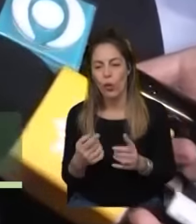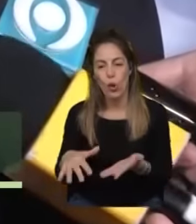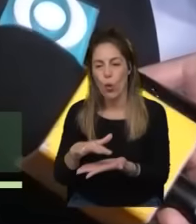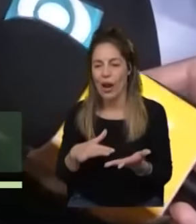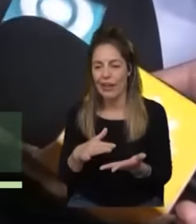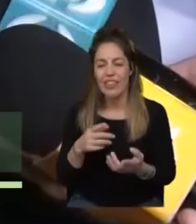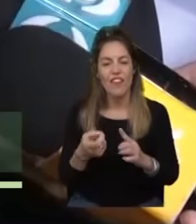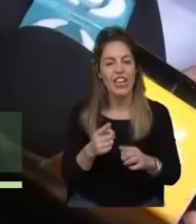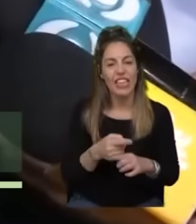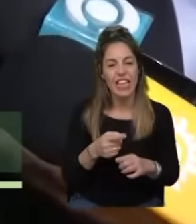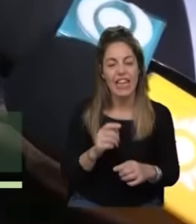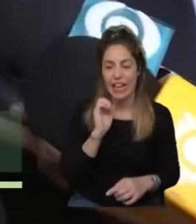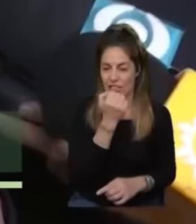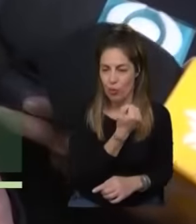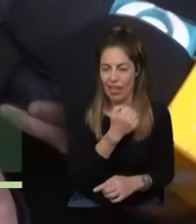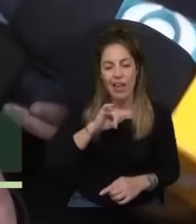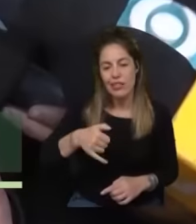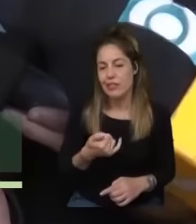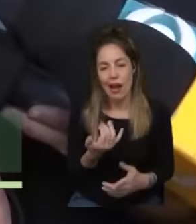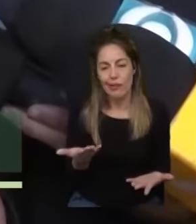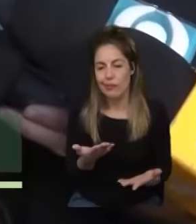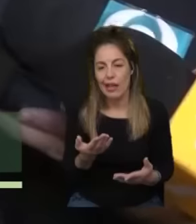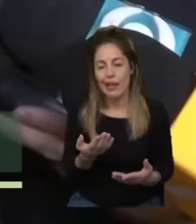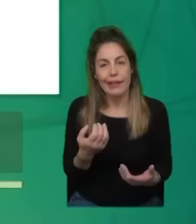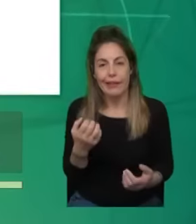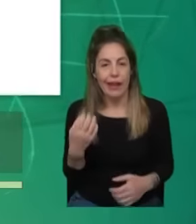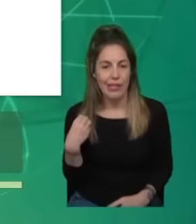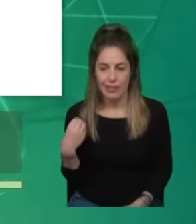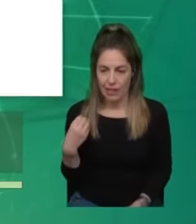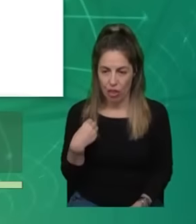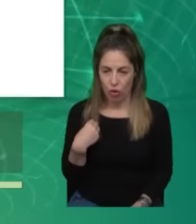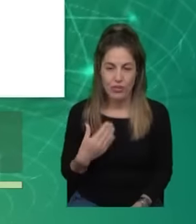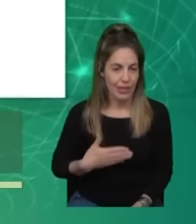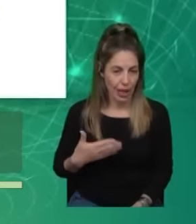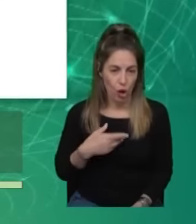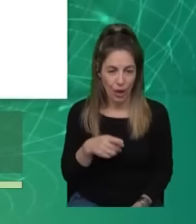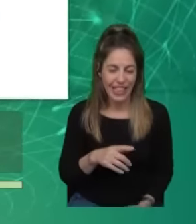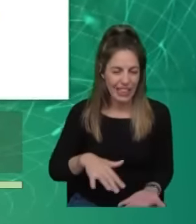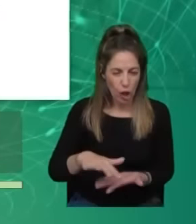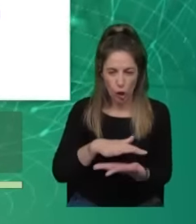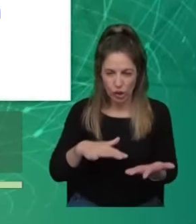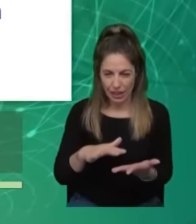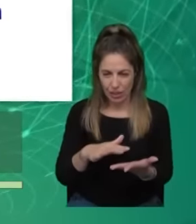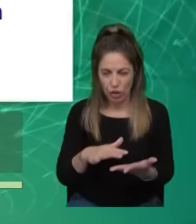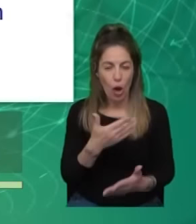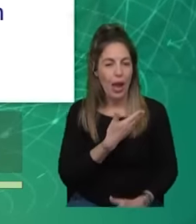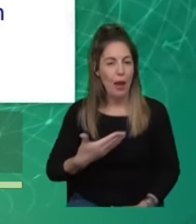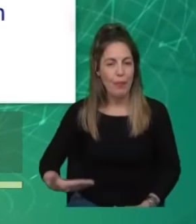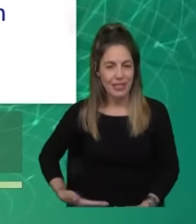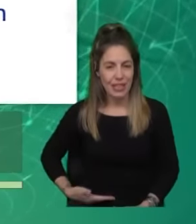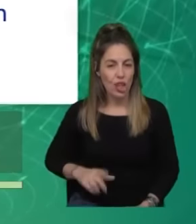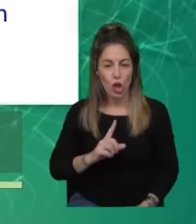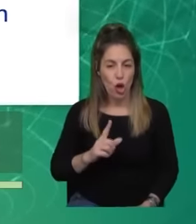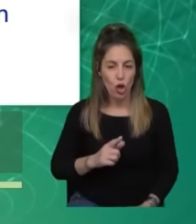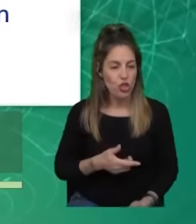de alguna forma reservada, ya nos tiene acalambradas las piernas", se quejó. En este contexto y desatada la polémica, el mandatario no tuvo presencia pública